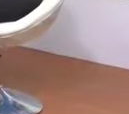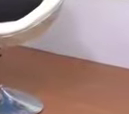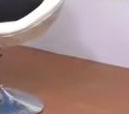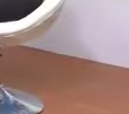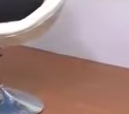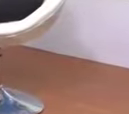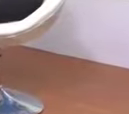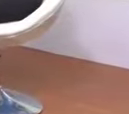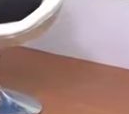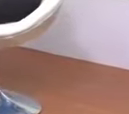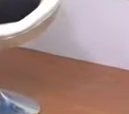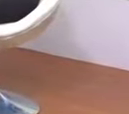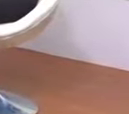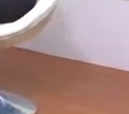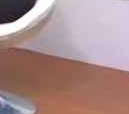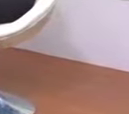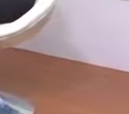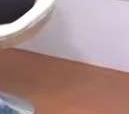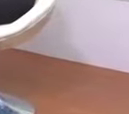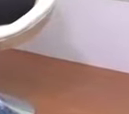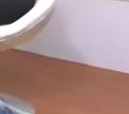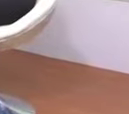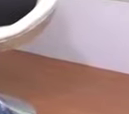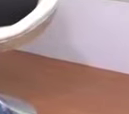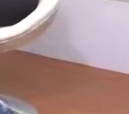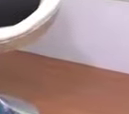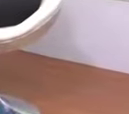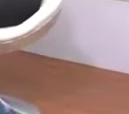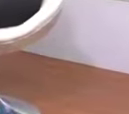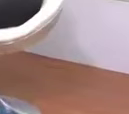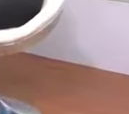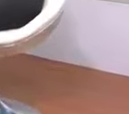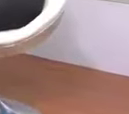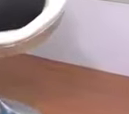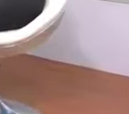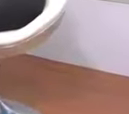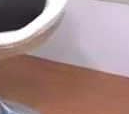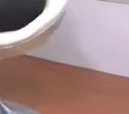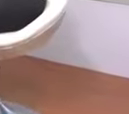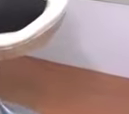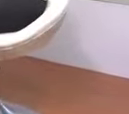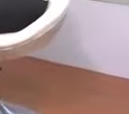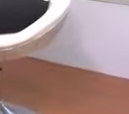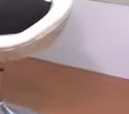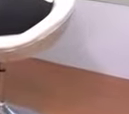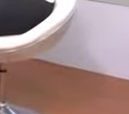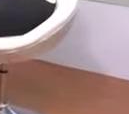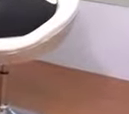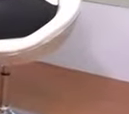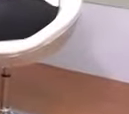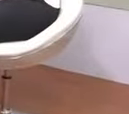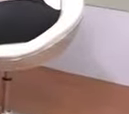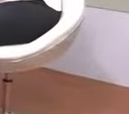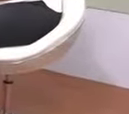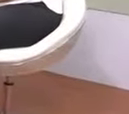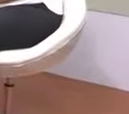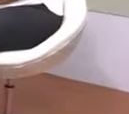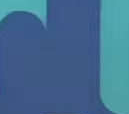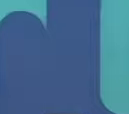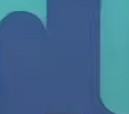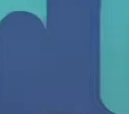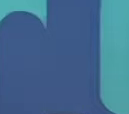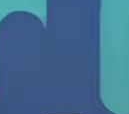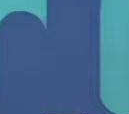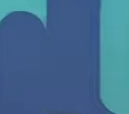digital o también a través de la señal de televisión de El Salvador. Estamos en la franja educativa Aprendamos en Casa. Este día es jueves de